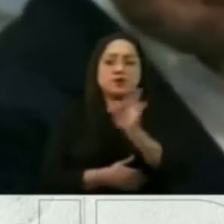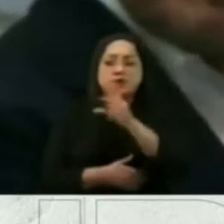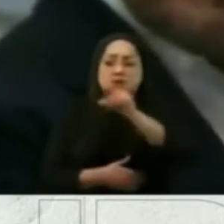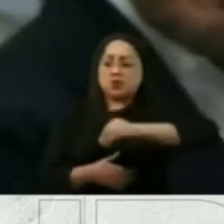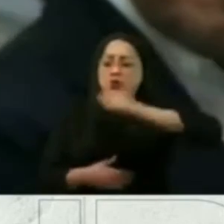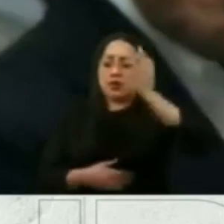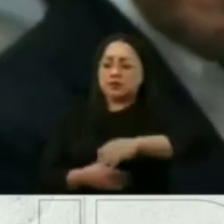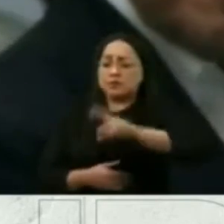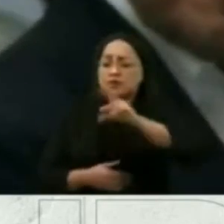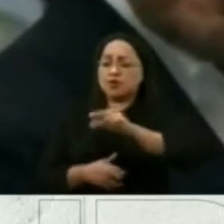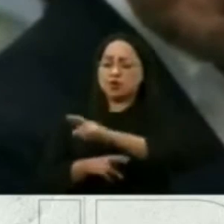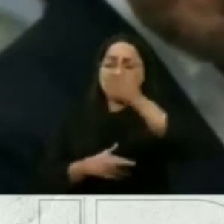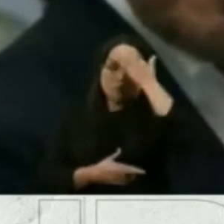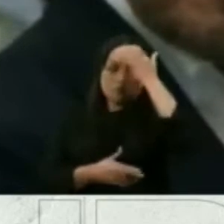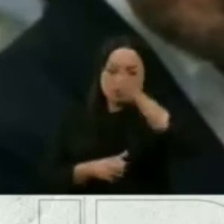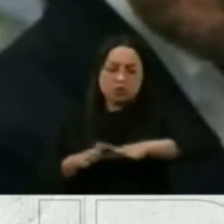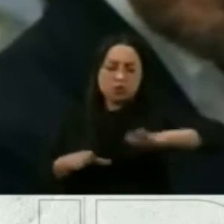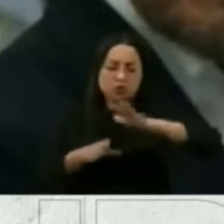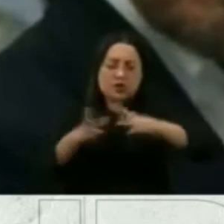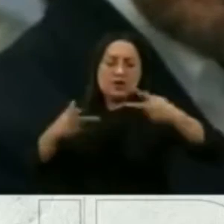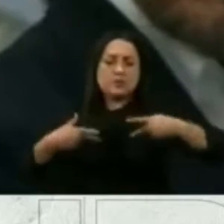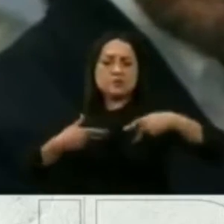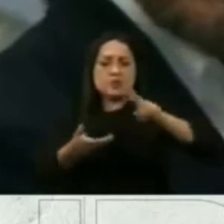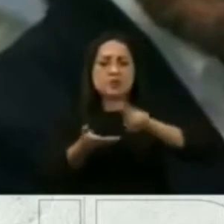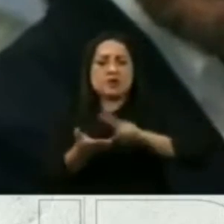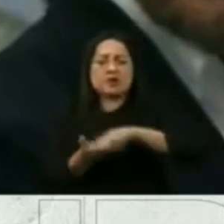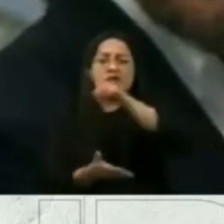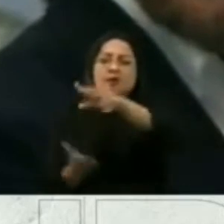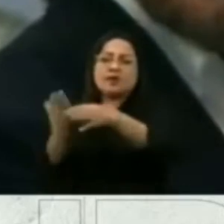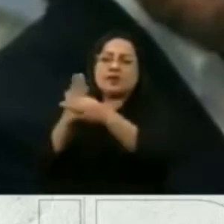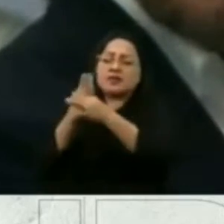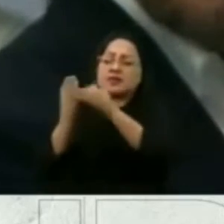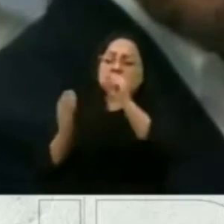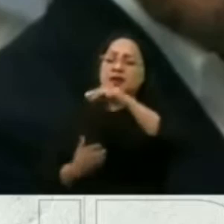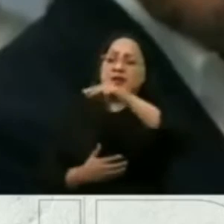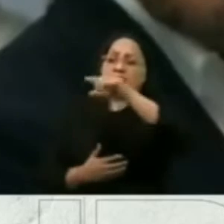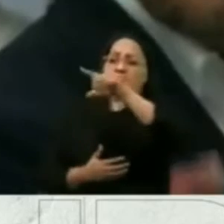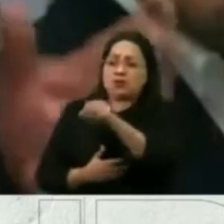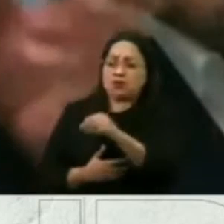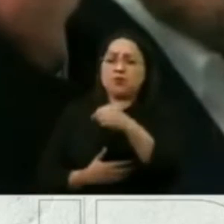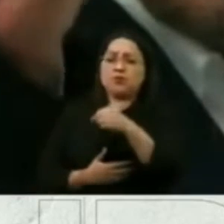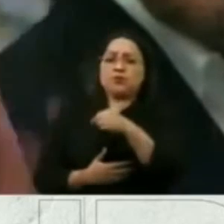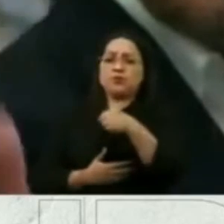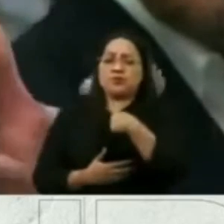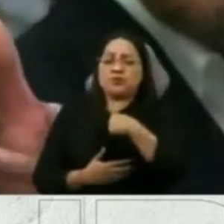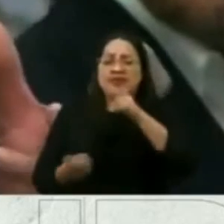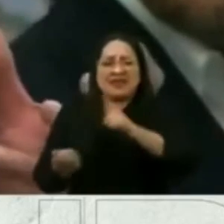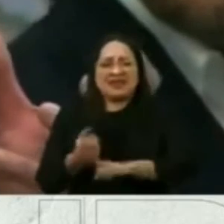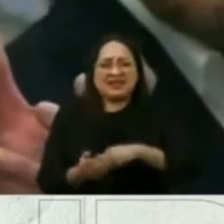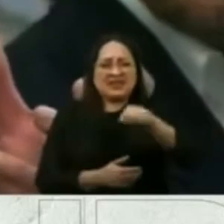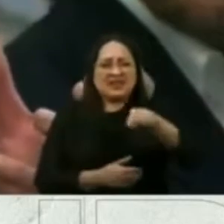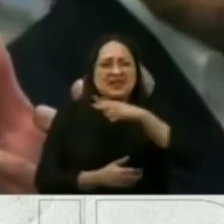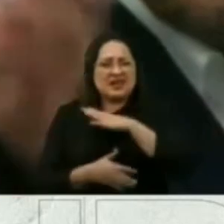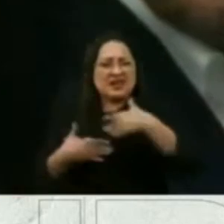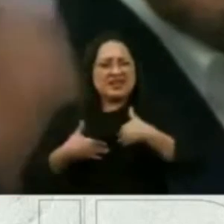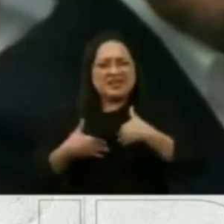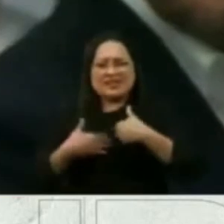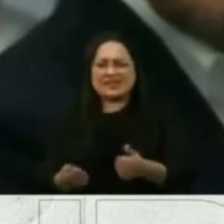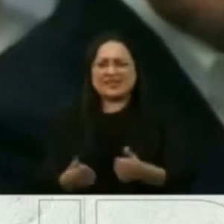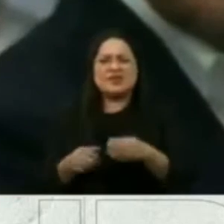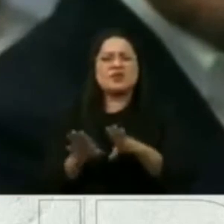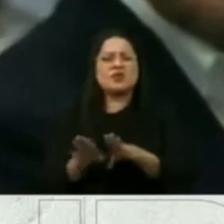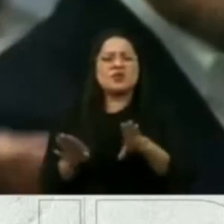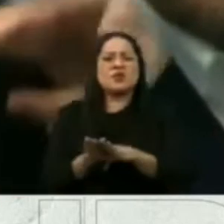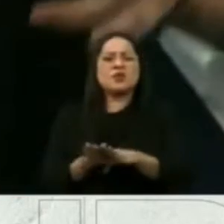y reconocen al pueblo, como dijera el presidente senador López Obrador, y con esto termino, porque aquí hay un fenómeno de incomprensión del